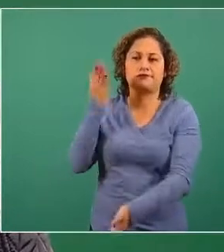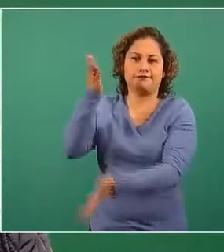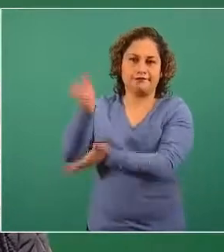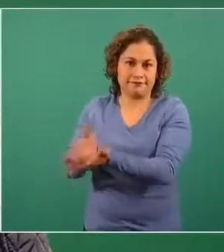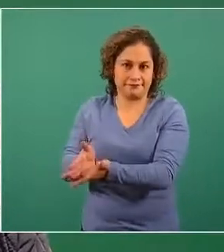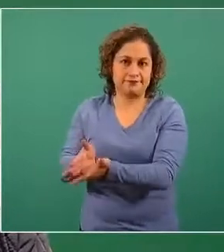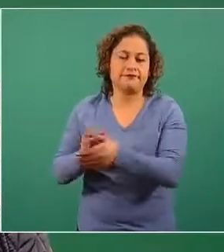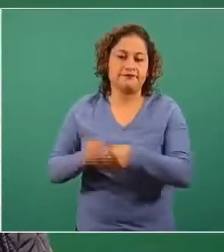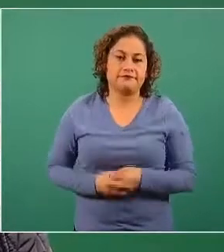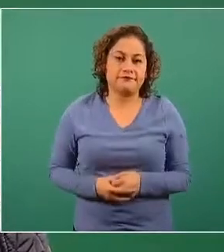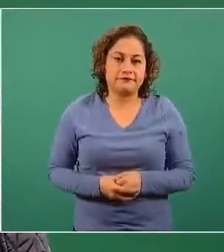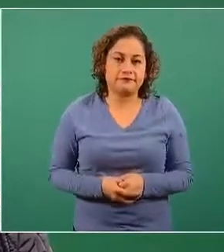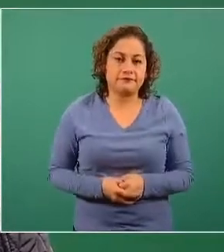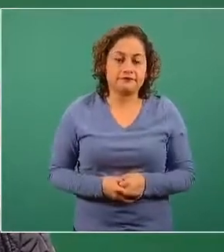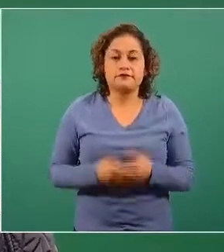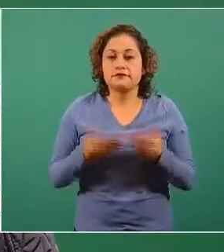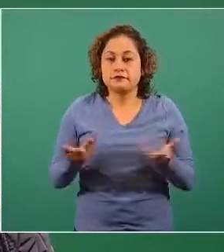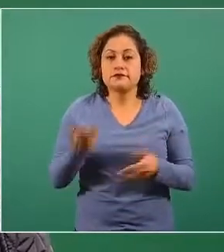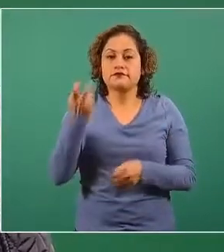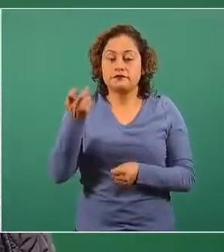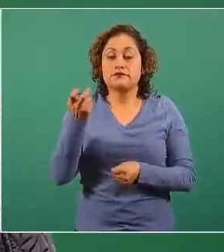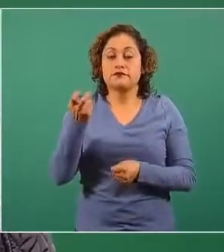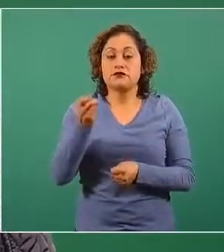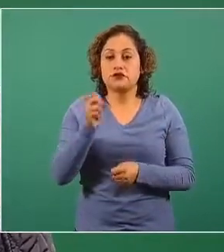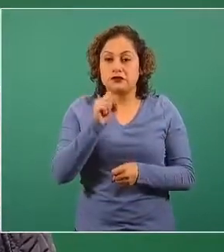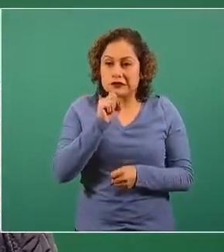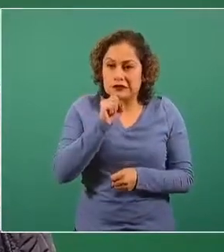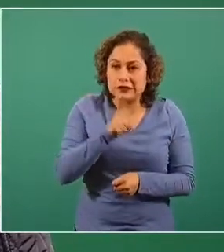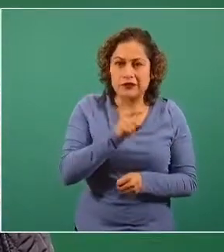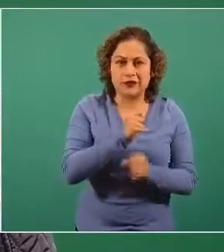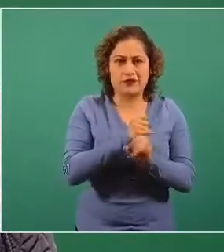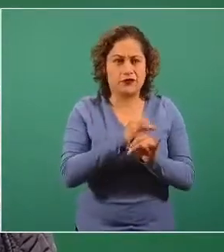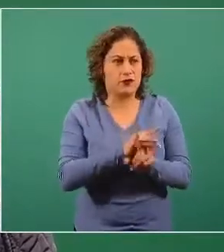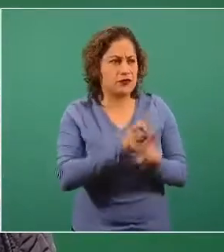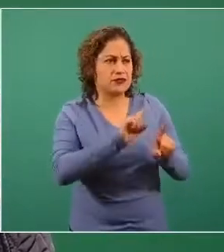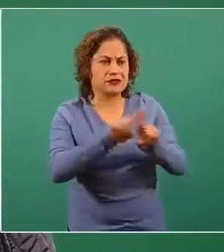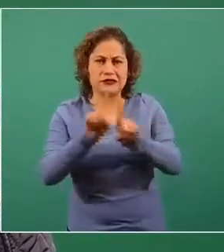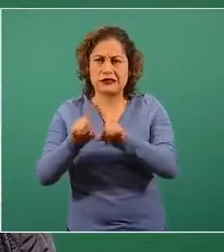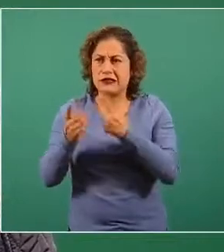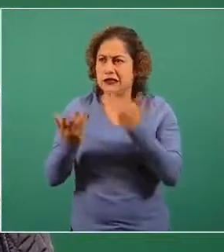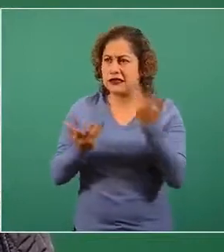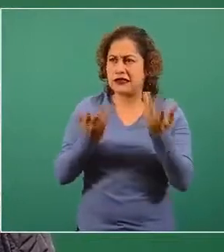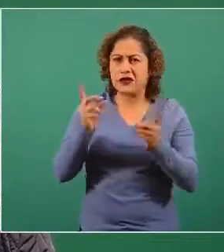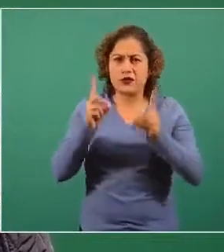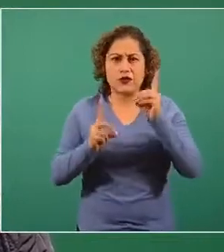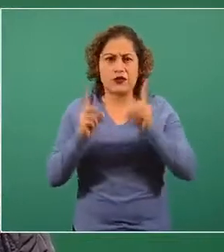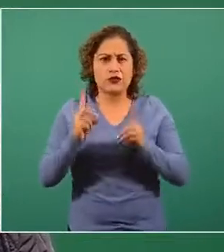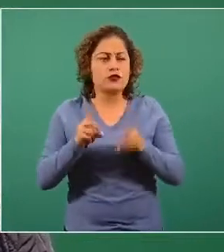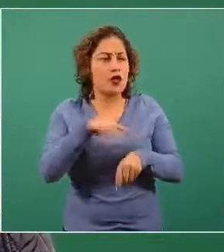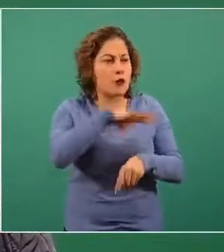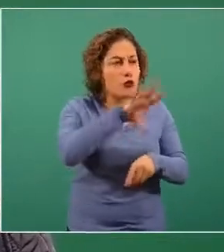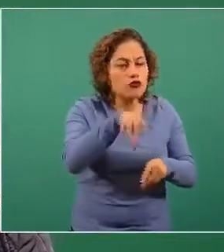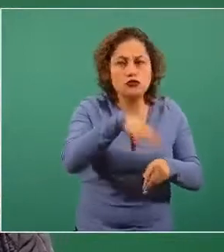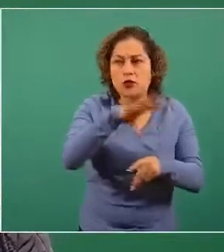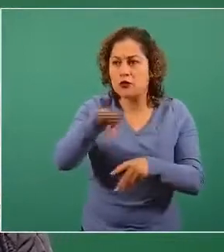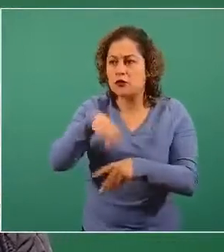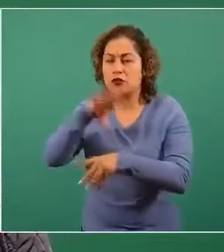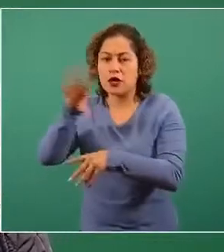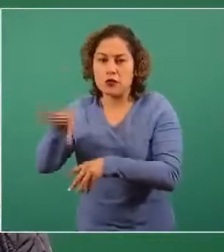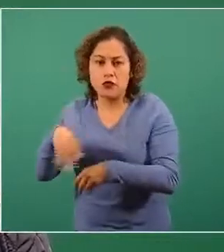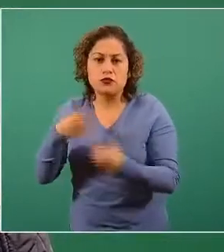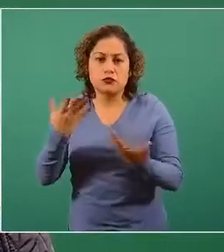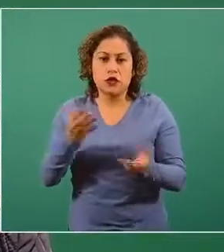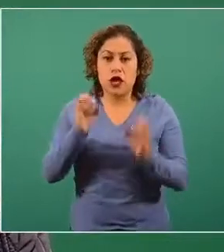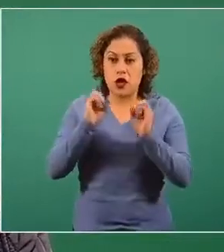en diferentes medios, y si el centro o el módulo de vacunación no